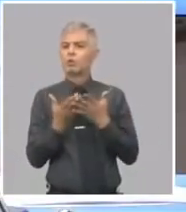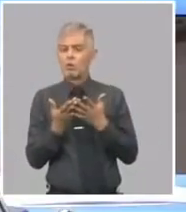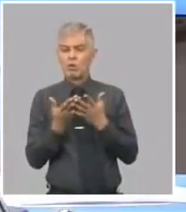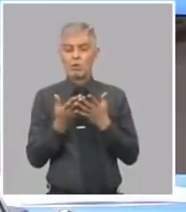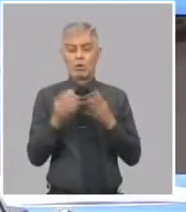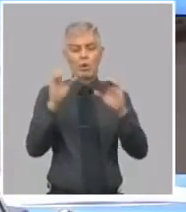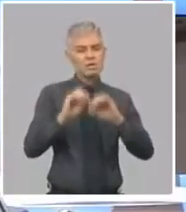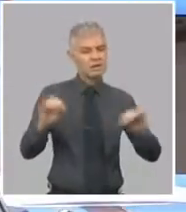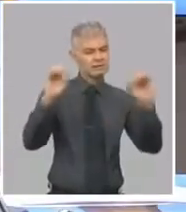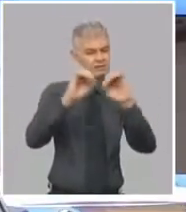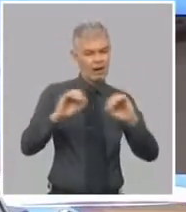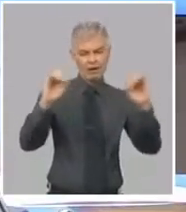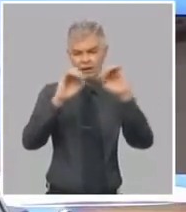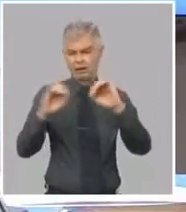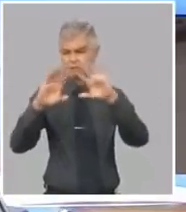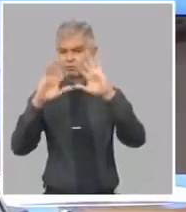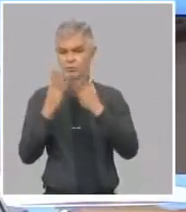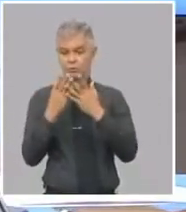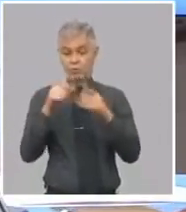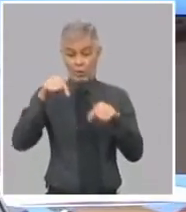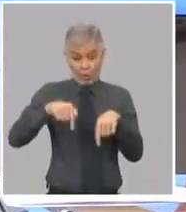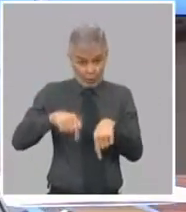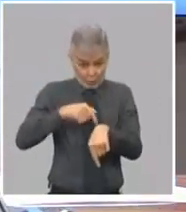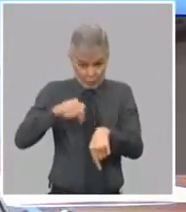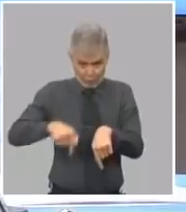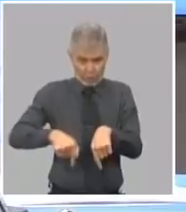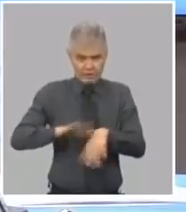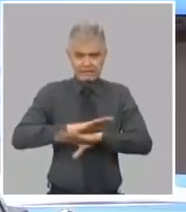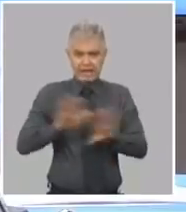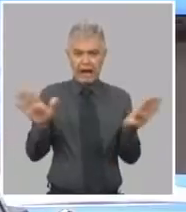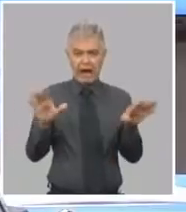procesos. Pero bueno, desde hoy ya están